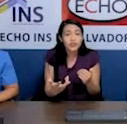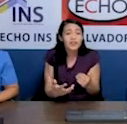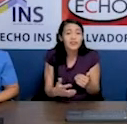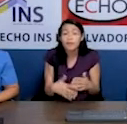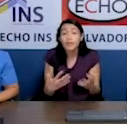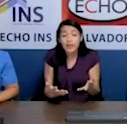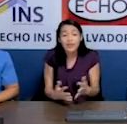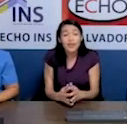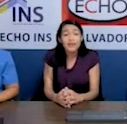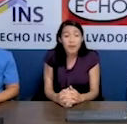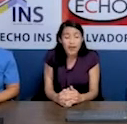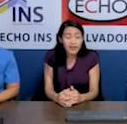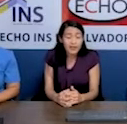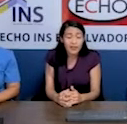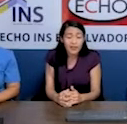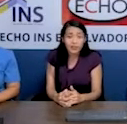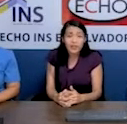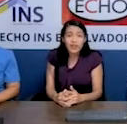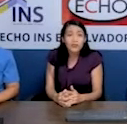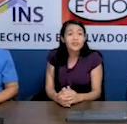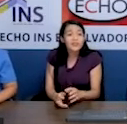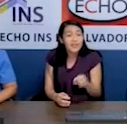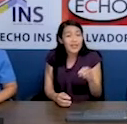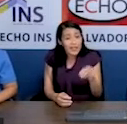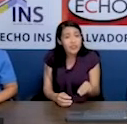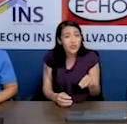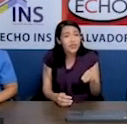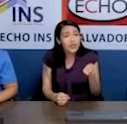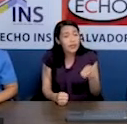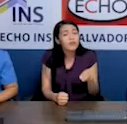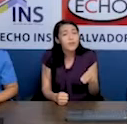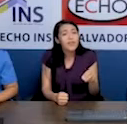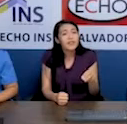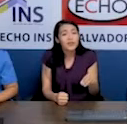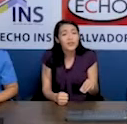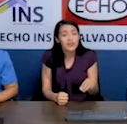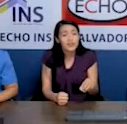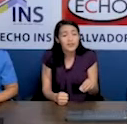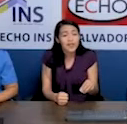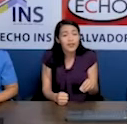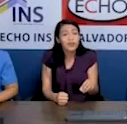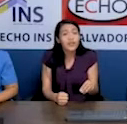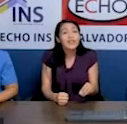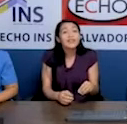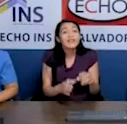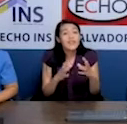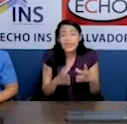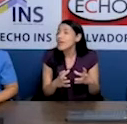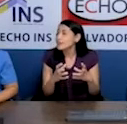desgaste emocional también van creciendo. Entonces, el hecho de que una familia se encuentre en este